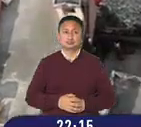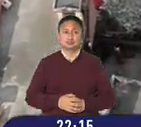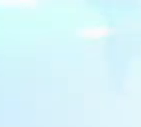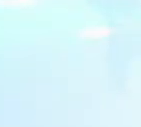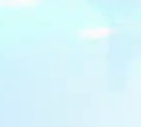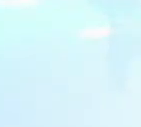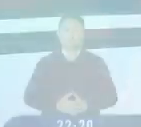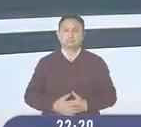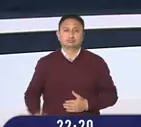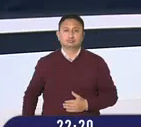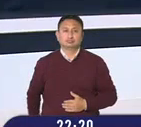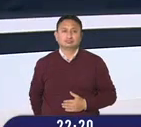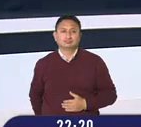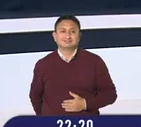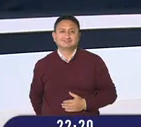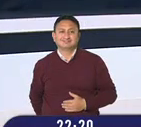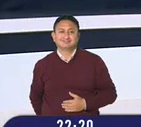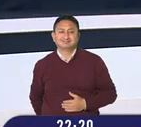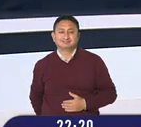Casamen.